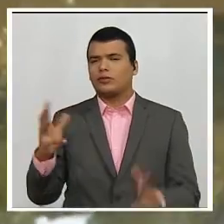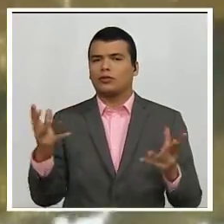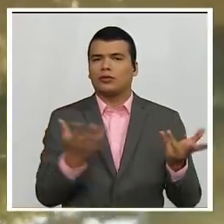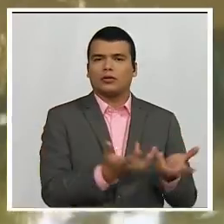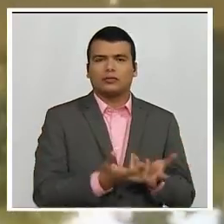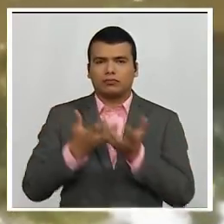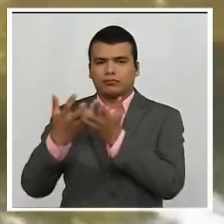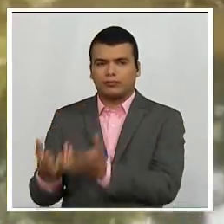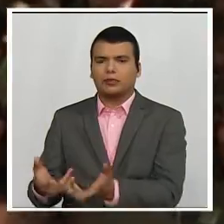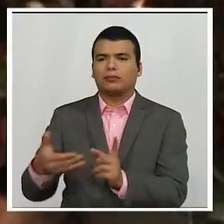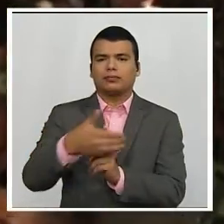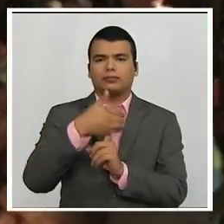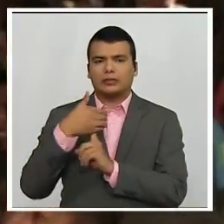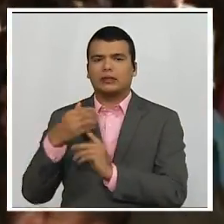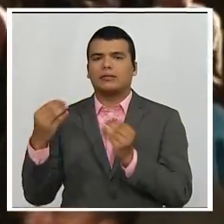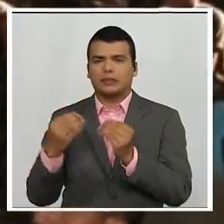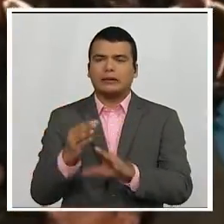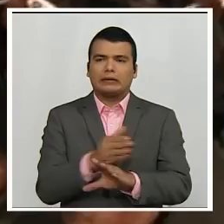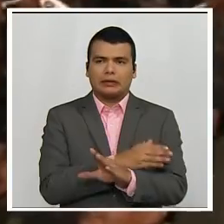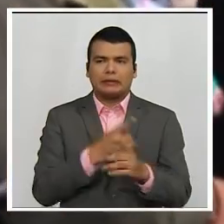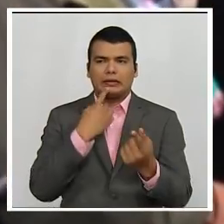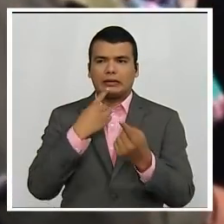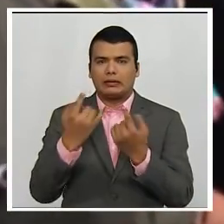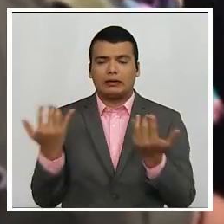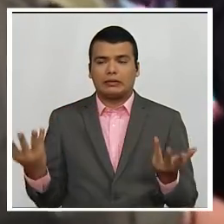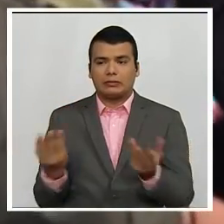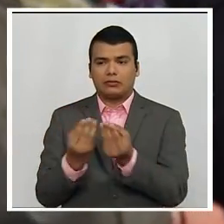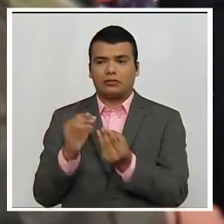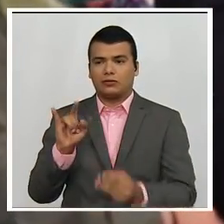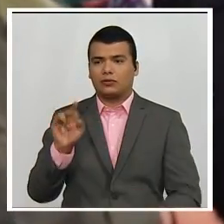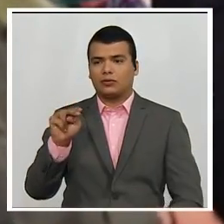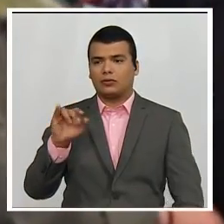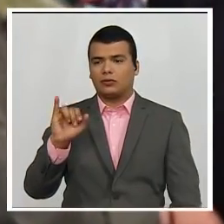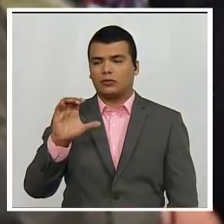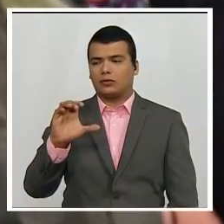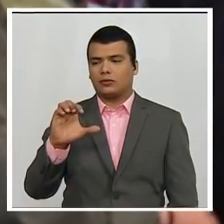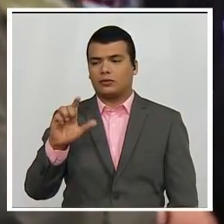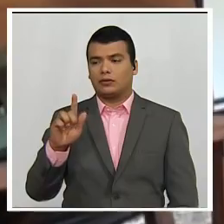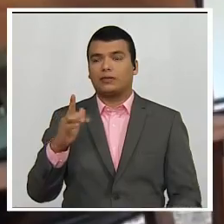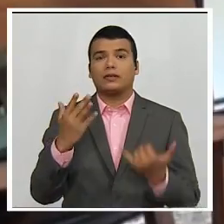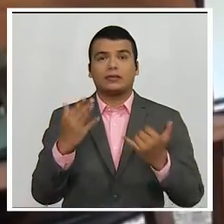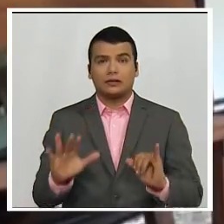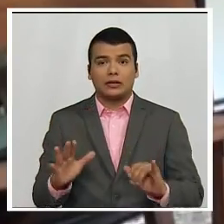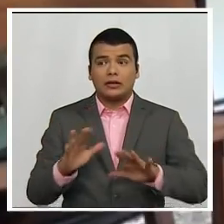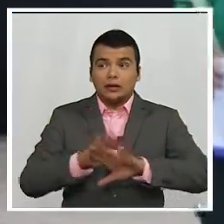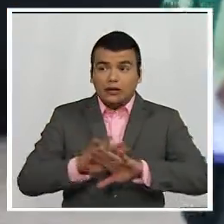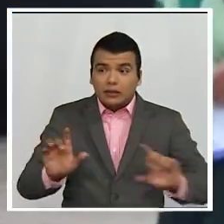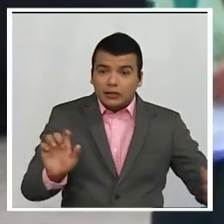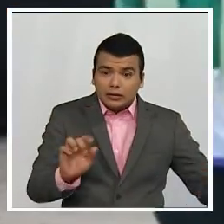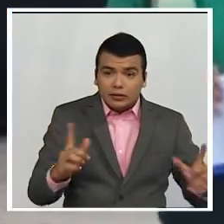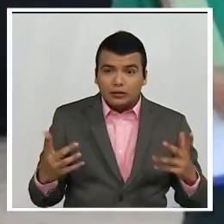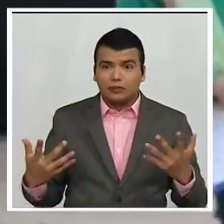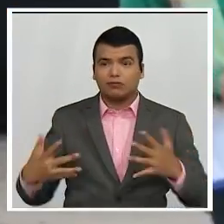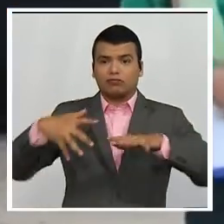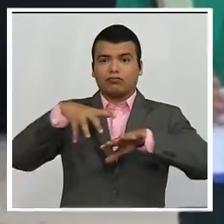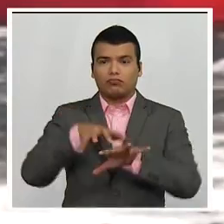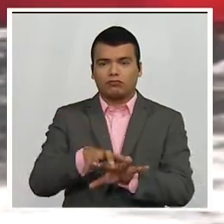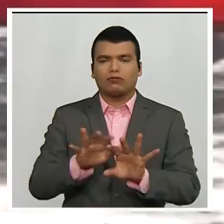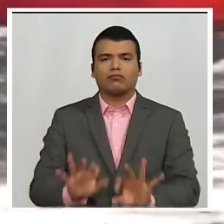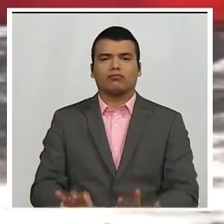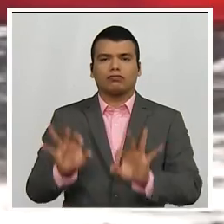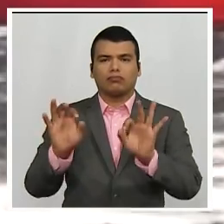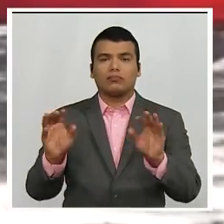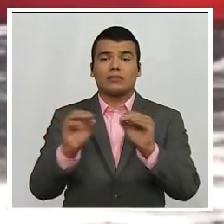acogida previamente también definidos por la unicef una vez realizado este proceso comenzará la fase de reincorporación reparación integral e